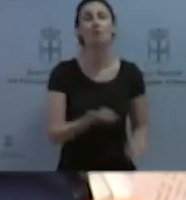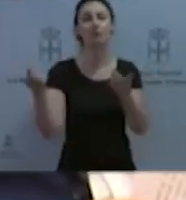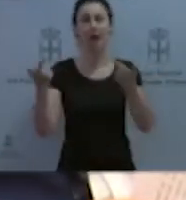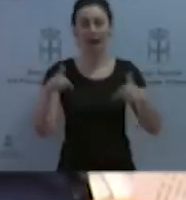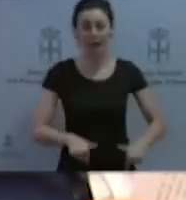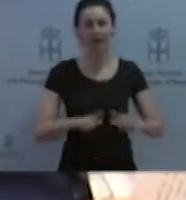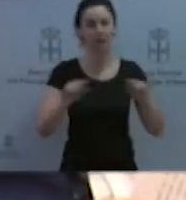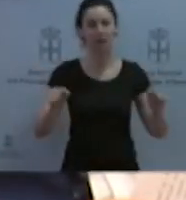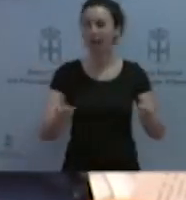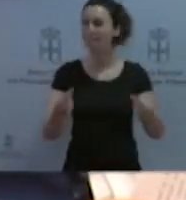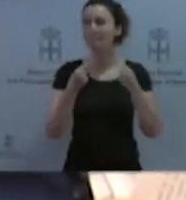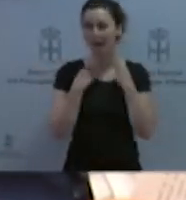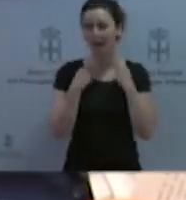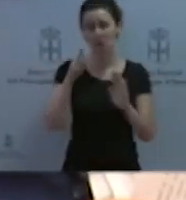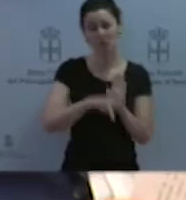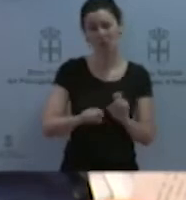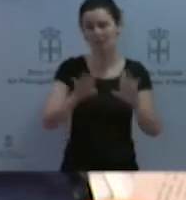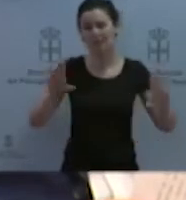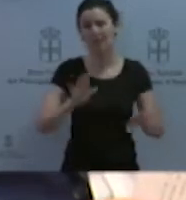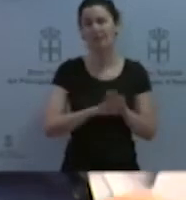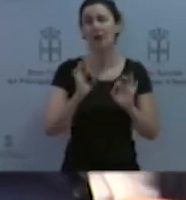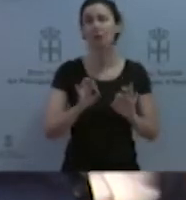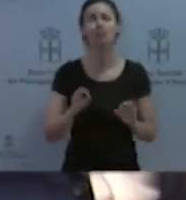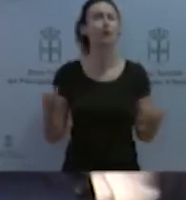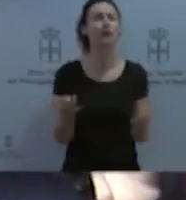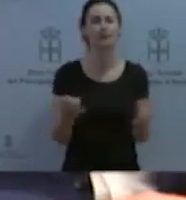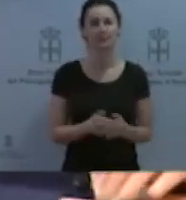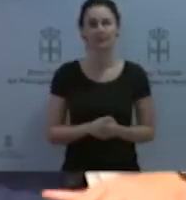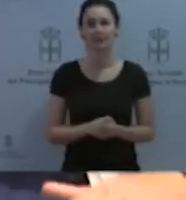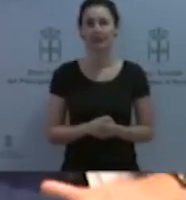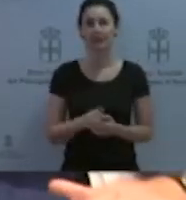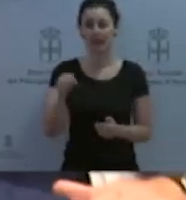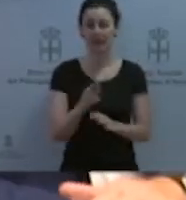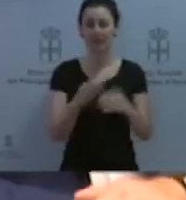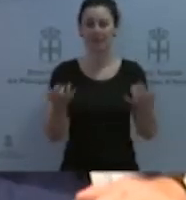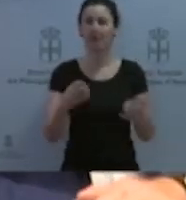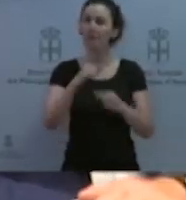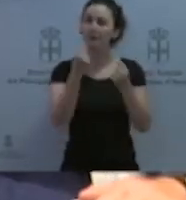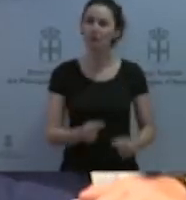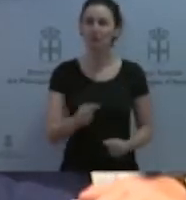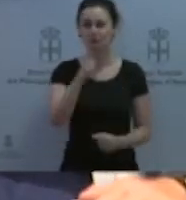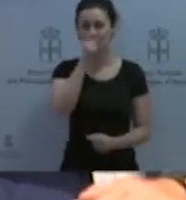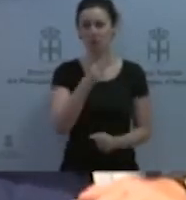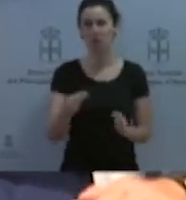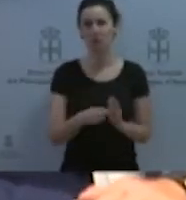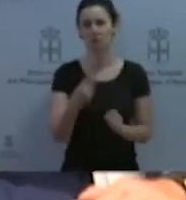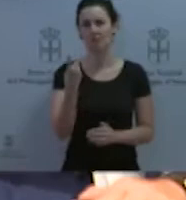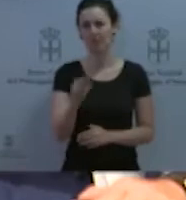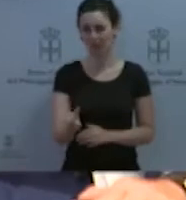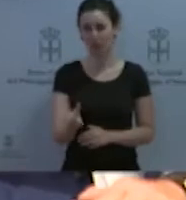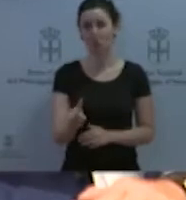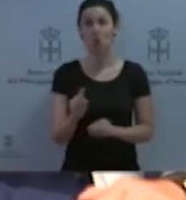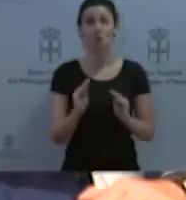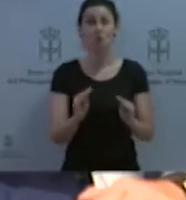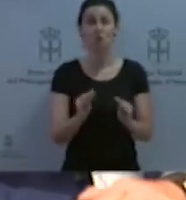endeudamiento para que para que pueda atraer a esta cámara cuanto antes el presupuesto del año 2021 un presupuesto que como sabe debería llegar antes del último